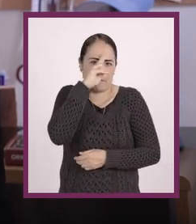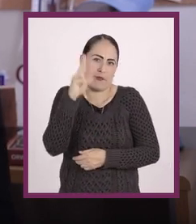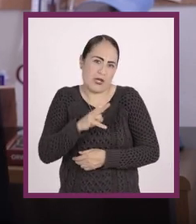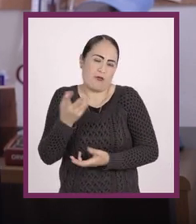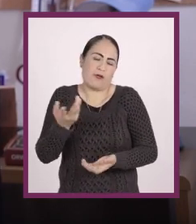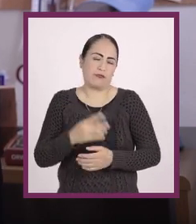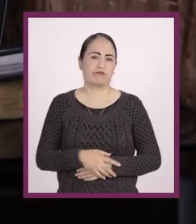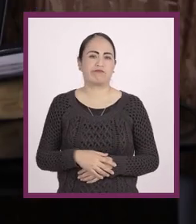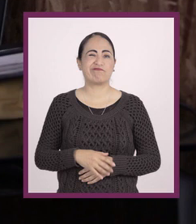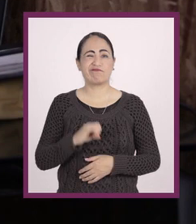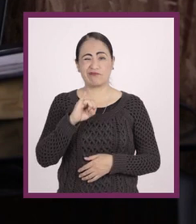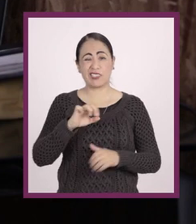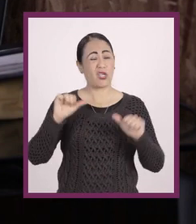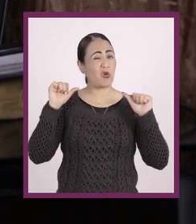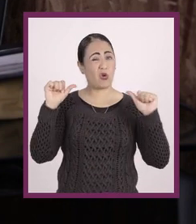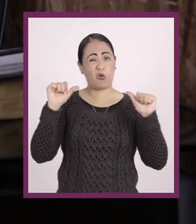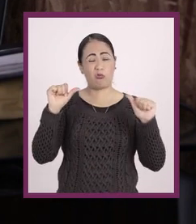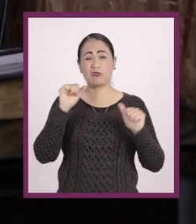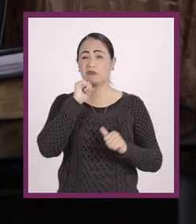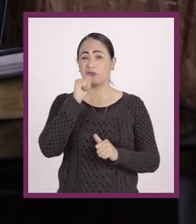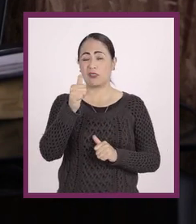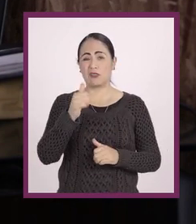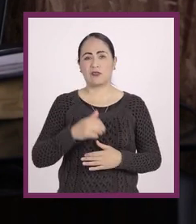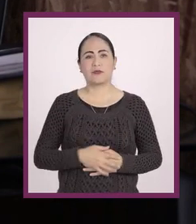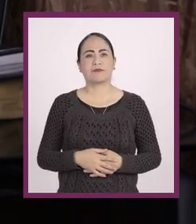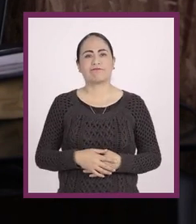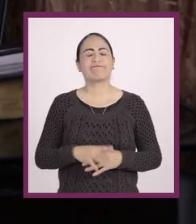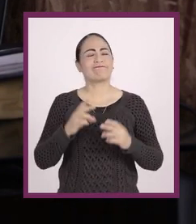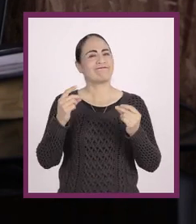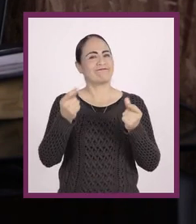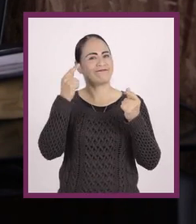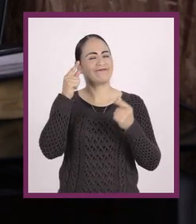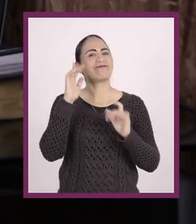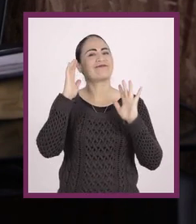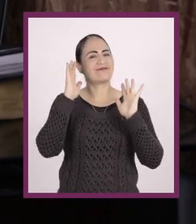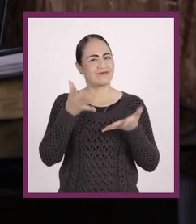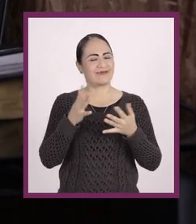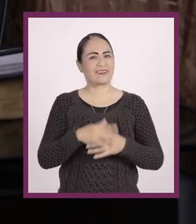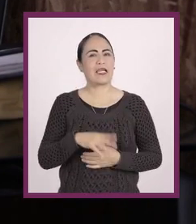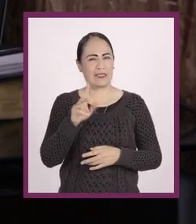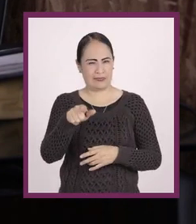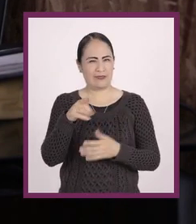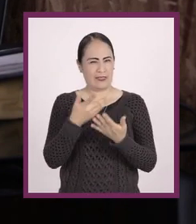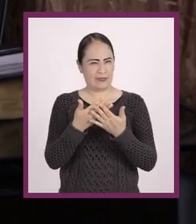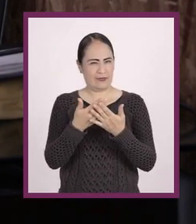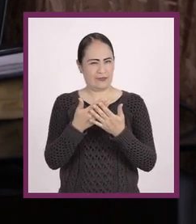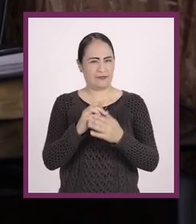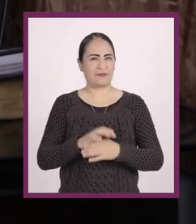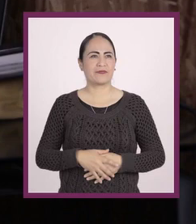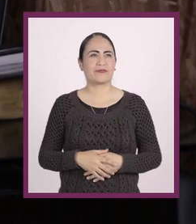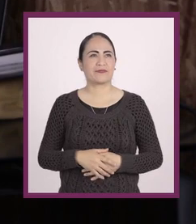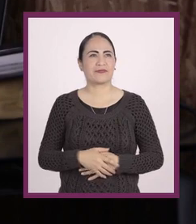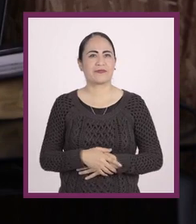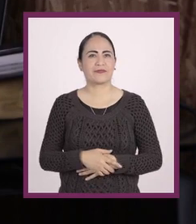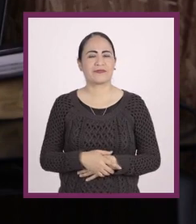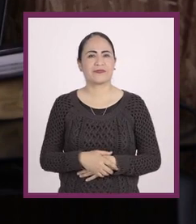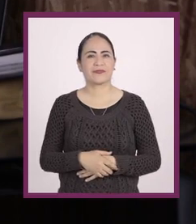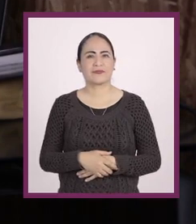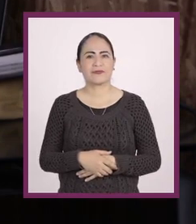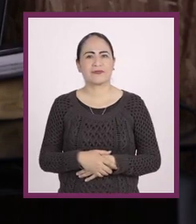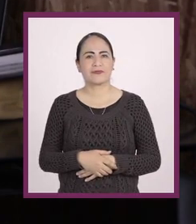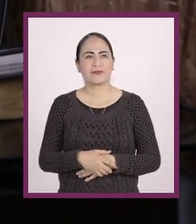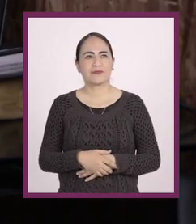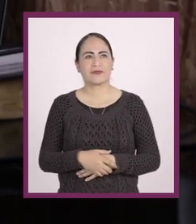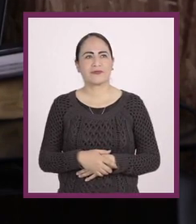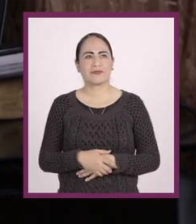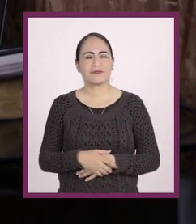tomar la postura definitivamente no es nada cómodo ya sé cómo resolverlo esperamos